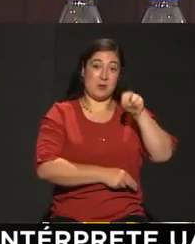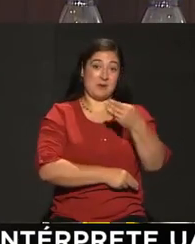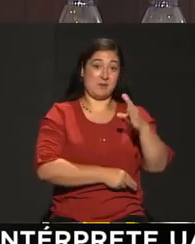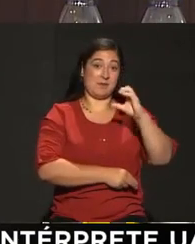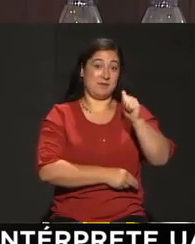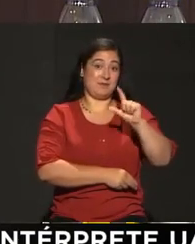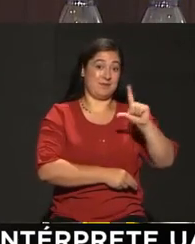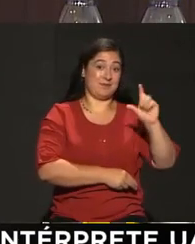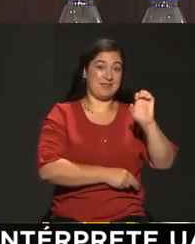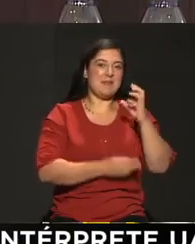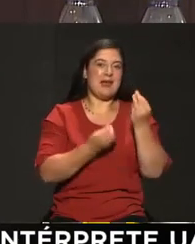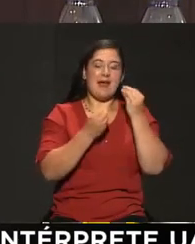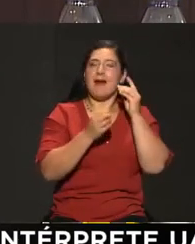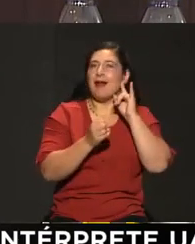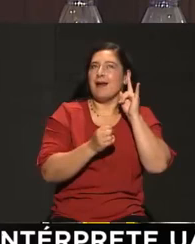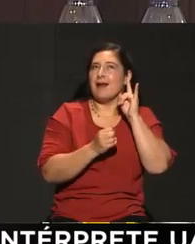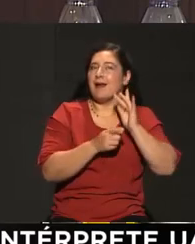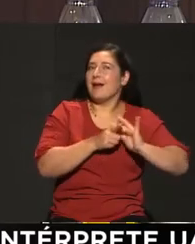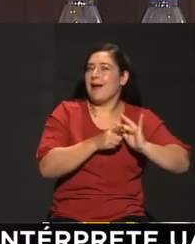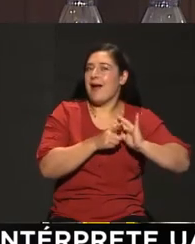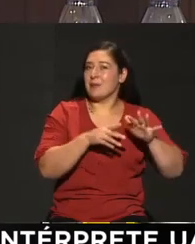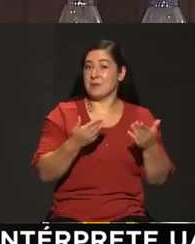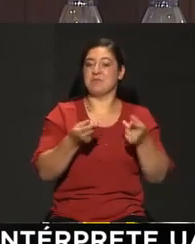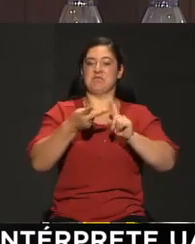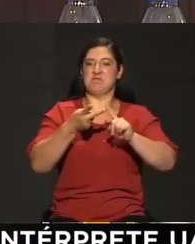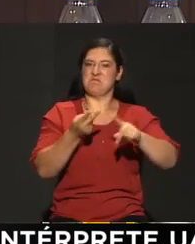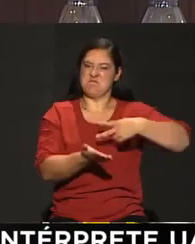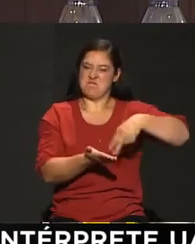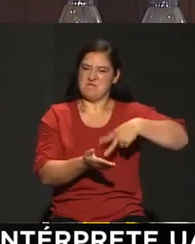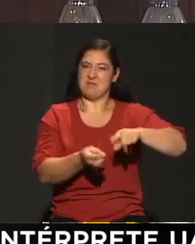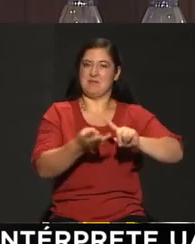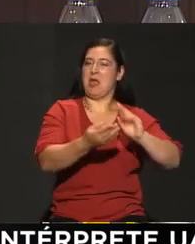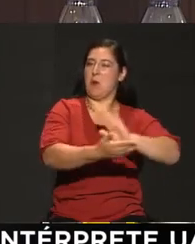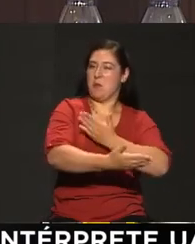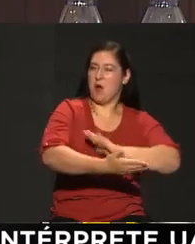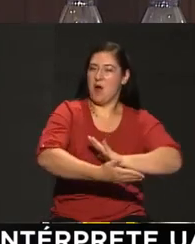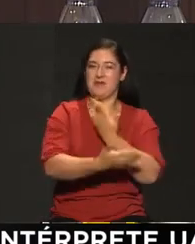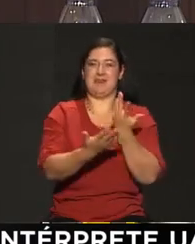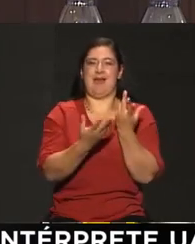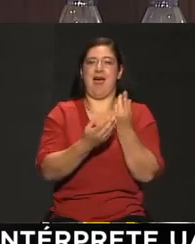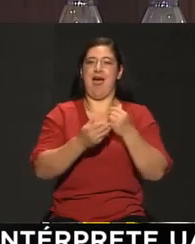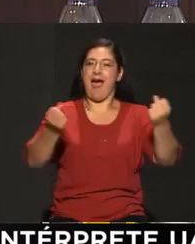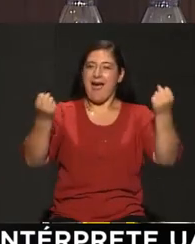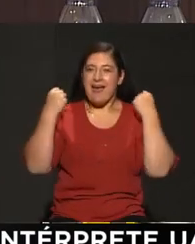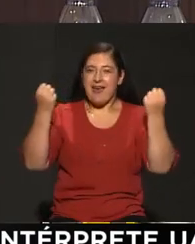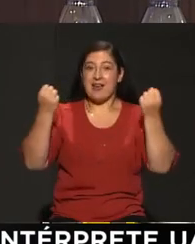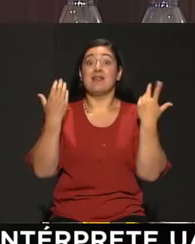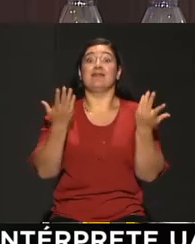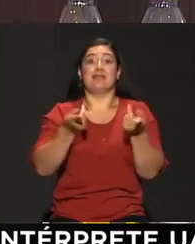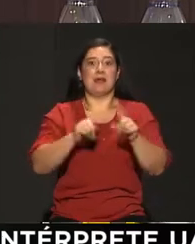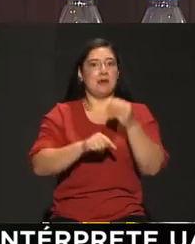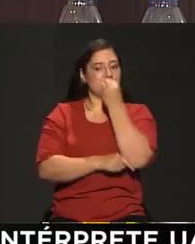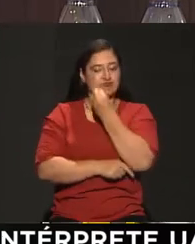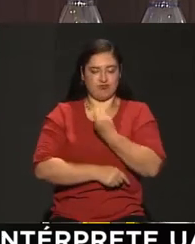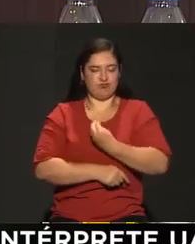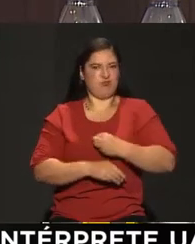los sonidos, también vamos a tener baile, música, aeróbicos y tipsitos de nutrición. Entonces, ahí muy